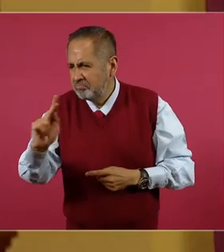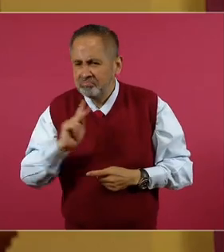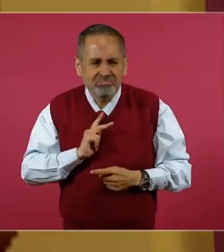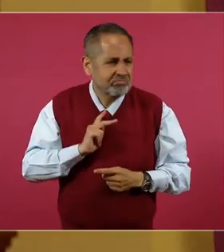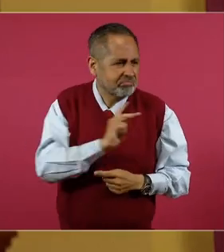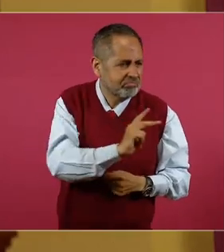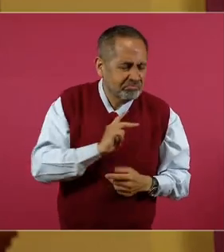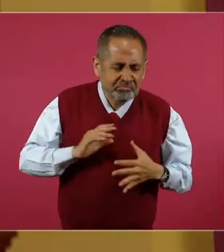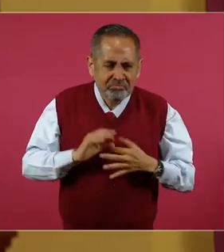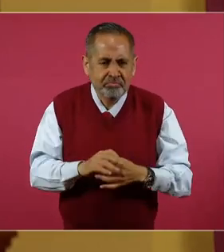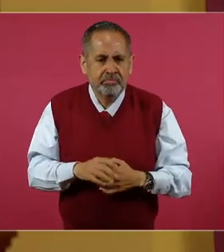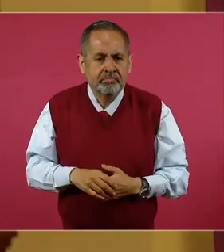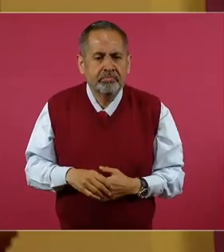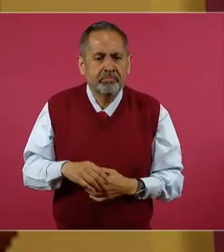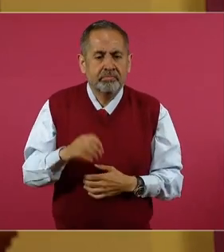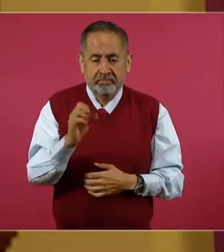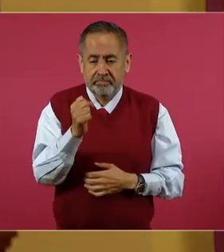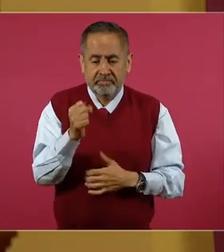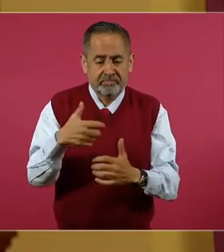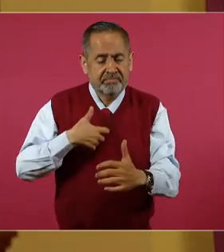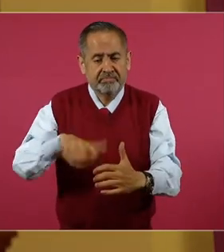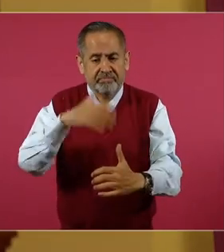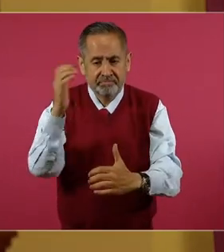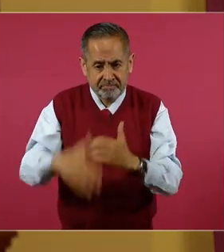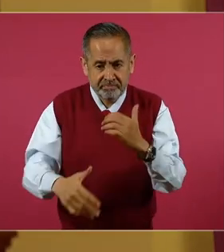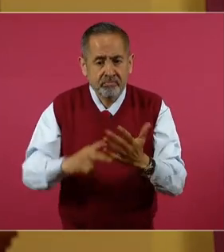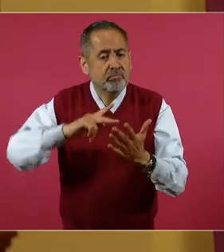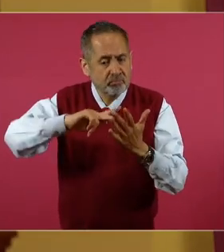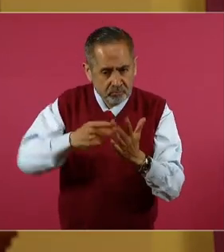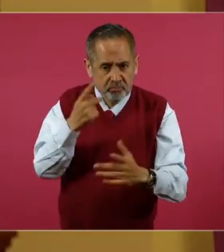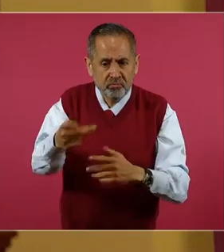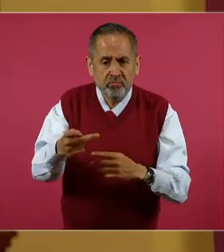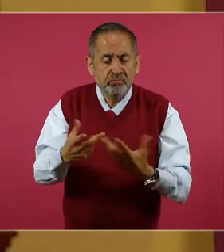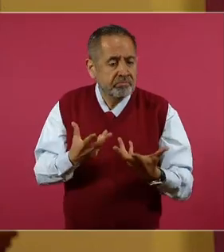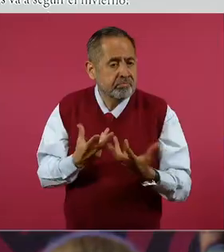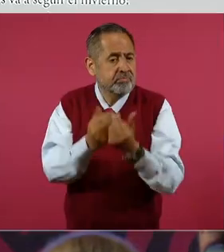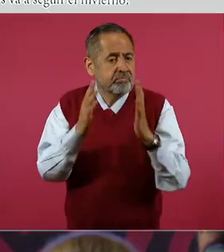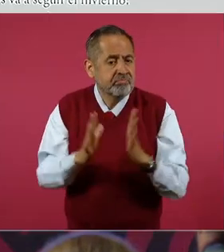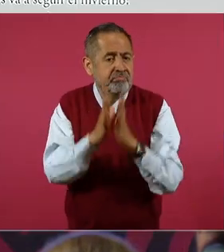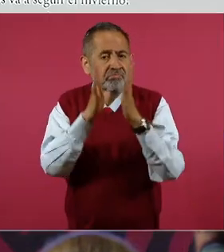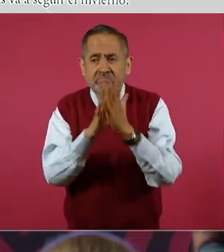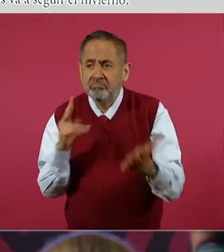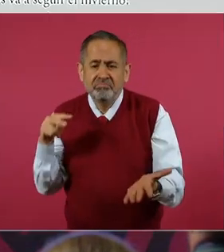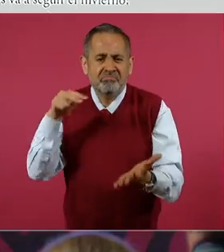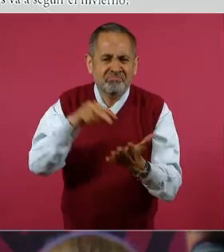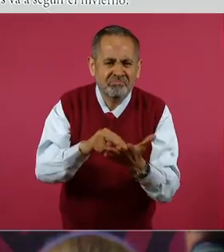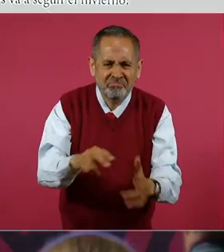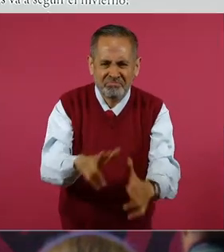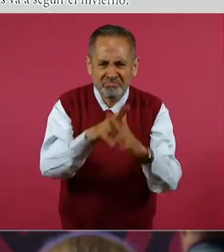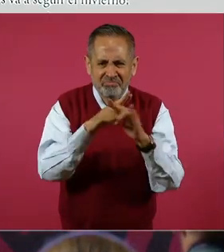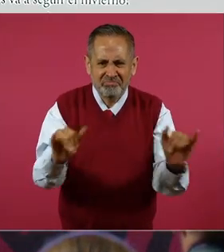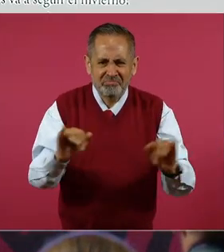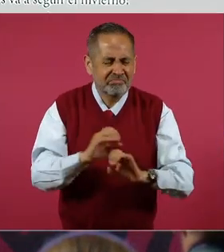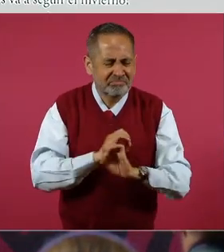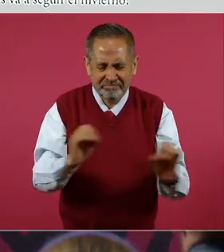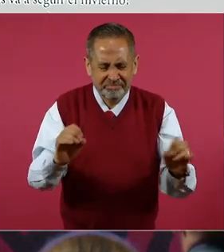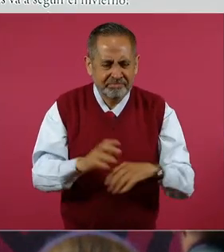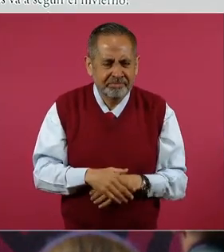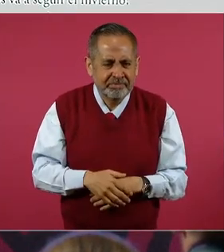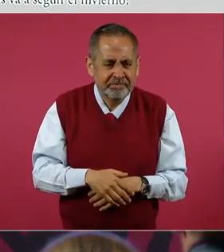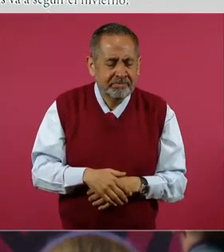A finales de septiembre me jubilaré y no volveré a participar en nada público. Si lo hice